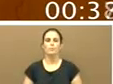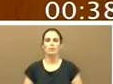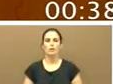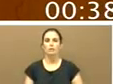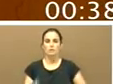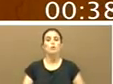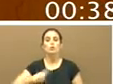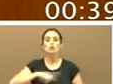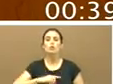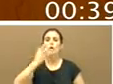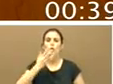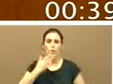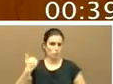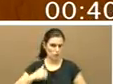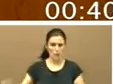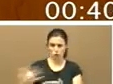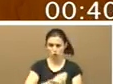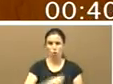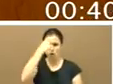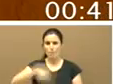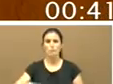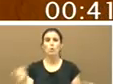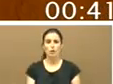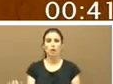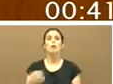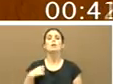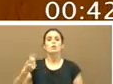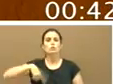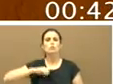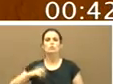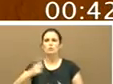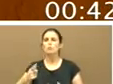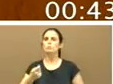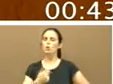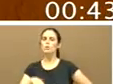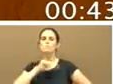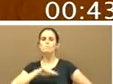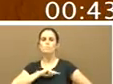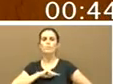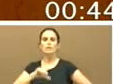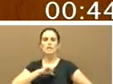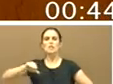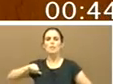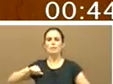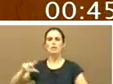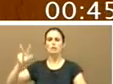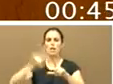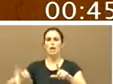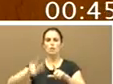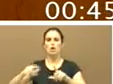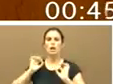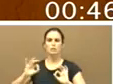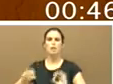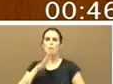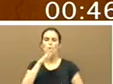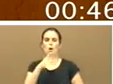conocido por todos, las últimas semanas hemos asistido a una ofensiva nacionalista e independentista por parte del Gobierno de